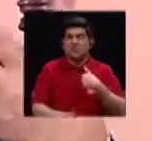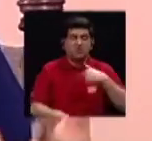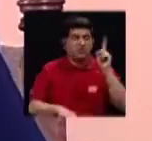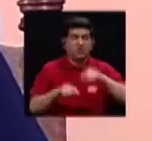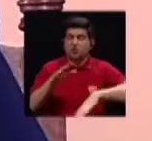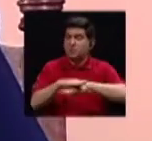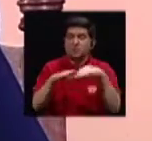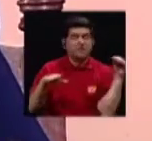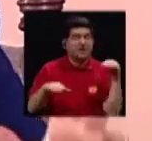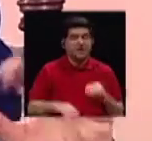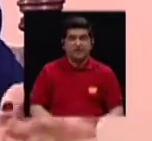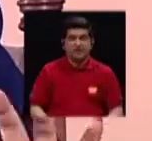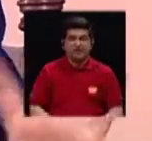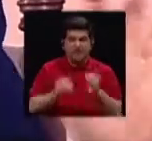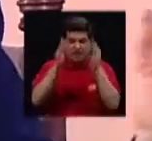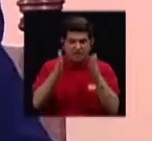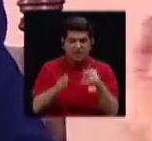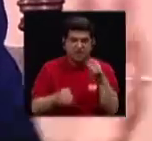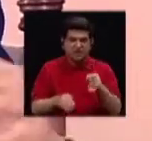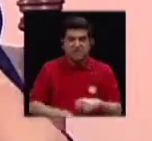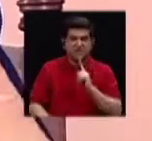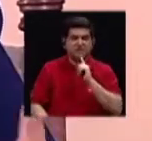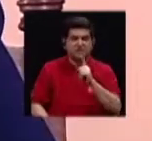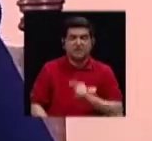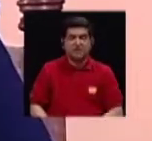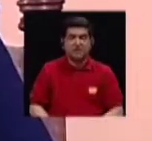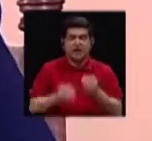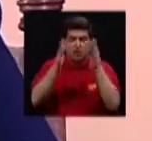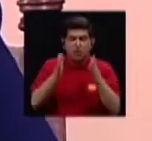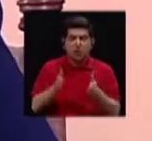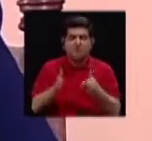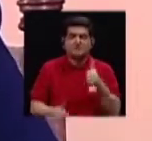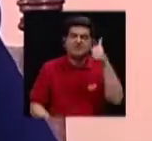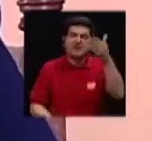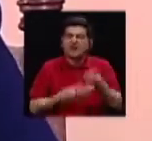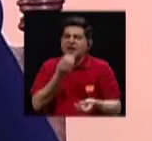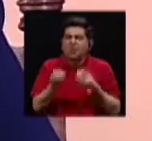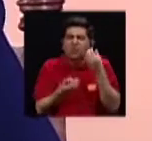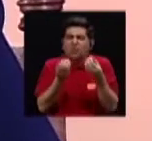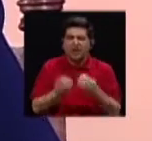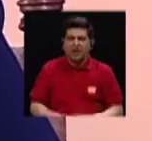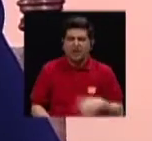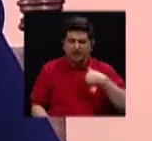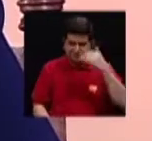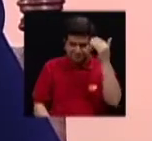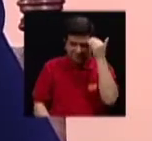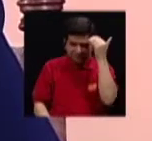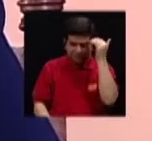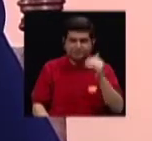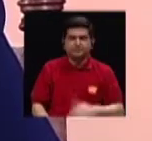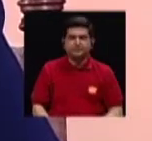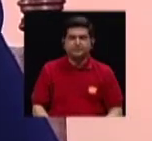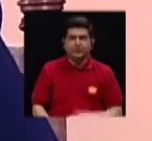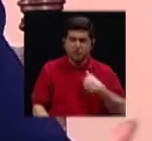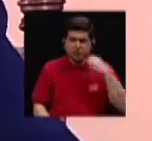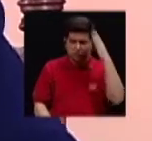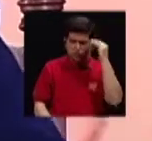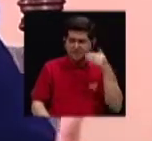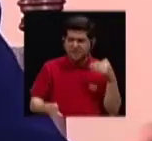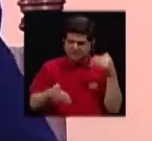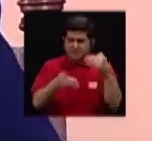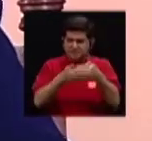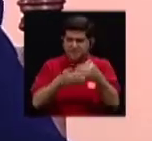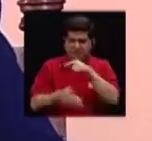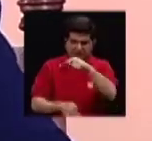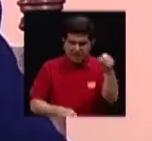certificación, y el juez entrar a eso. ¿Qué han hecho los jueces en Alajuela? Y sé porque lo he vivido de cerca con ellos.